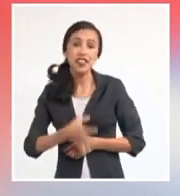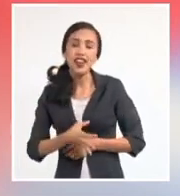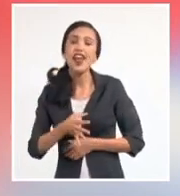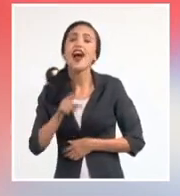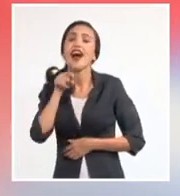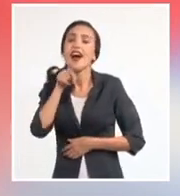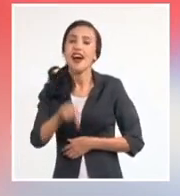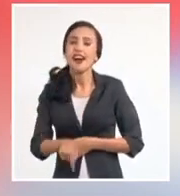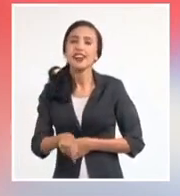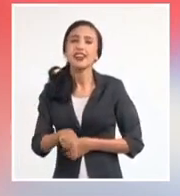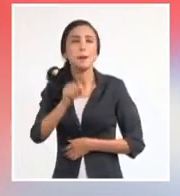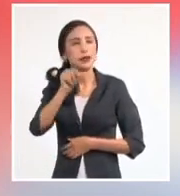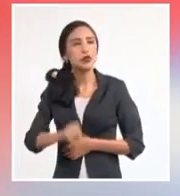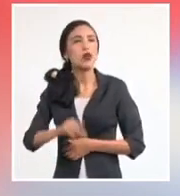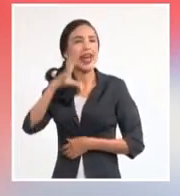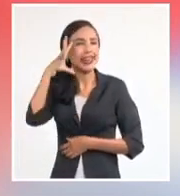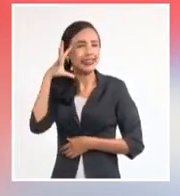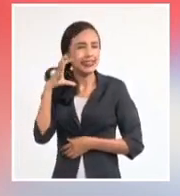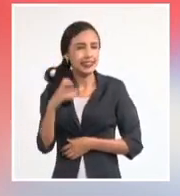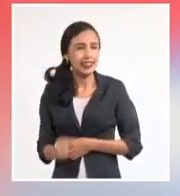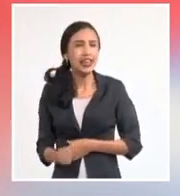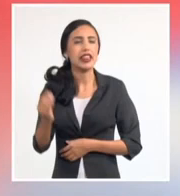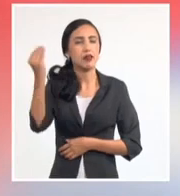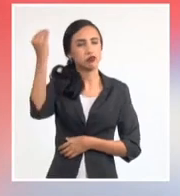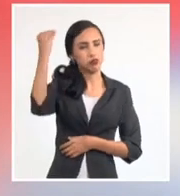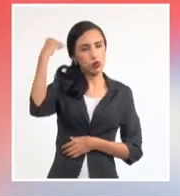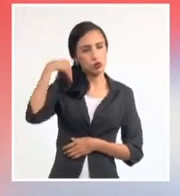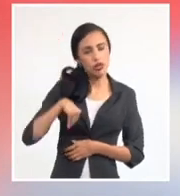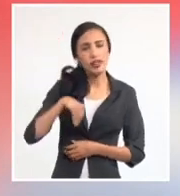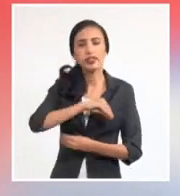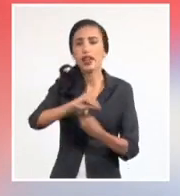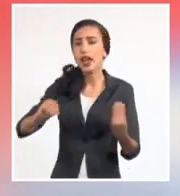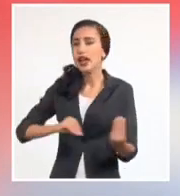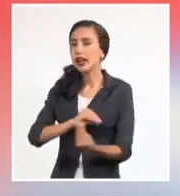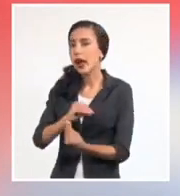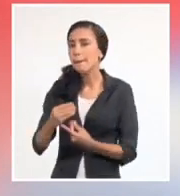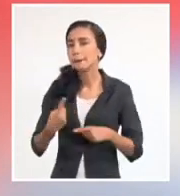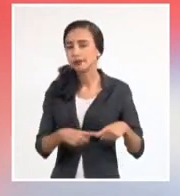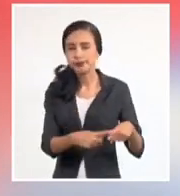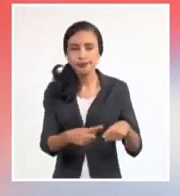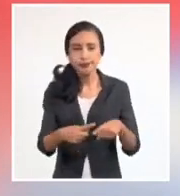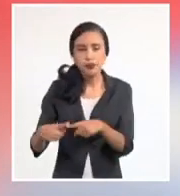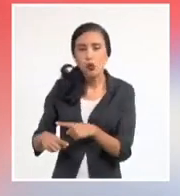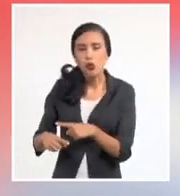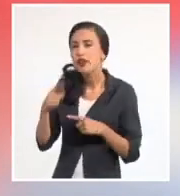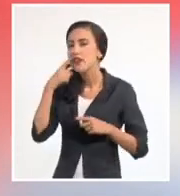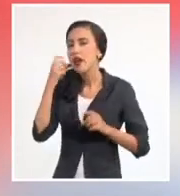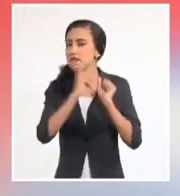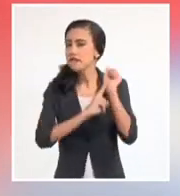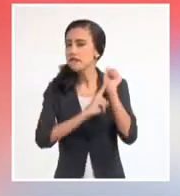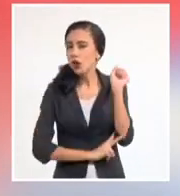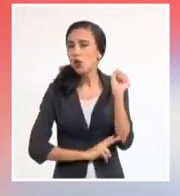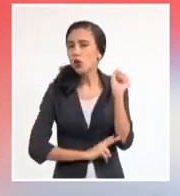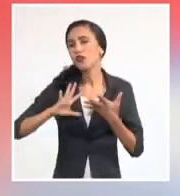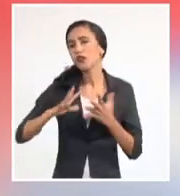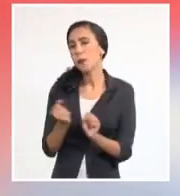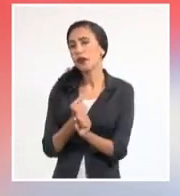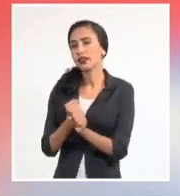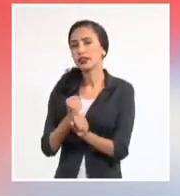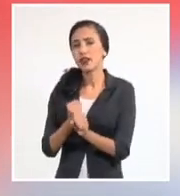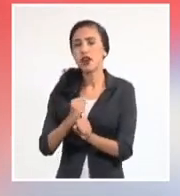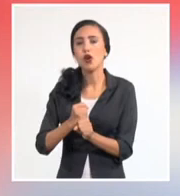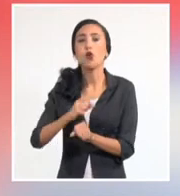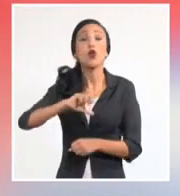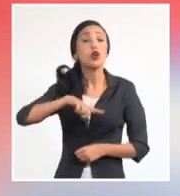en conciencia, forja y transformación de cualidades, valores, estilos de trabajo y